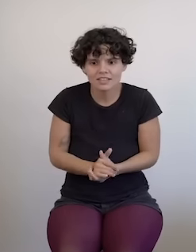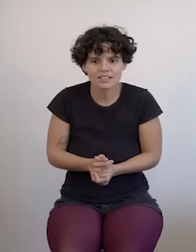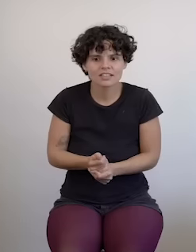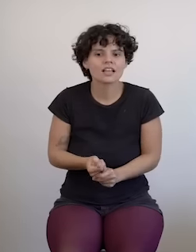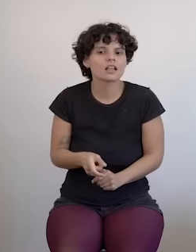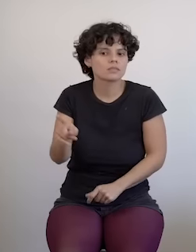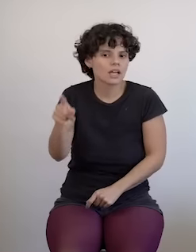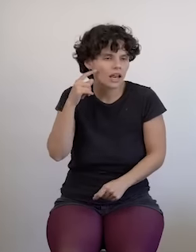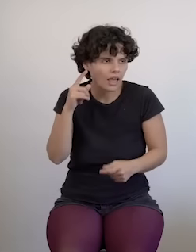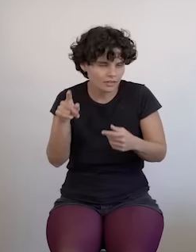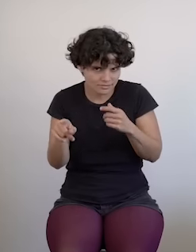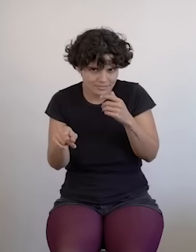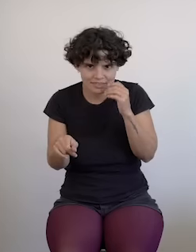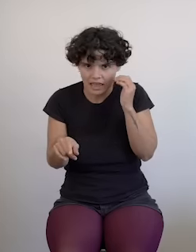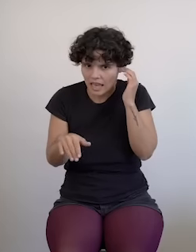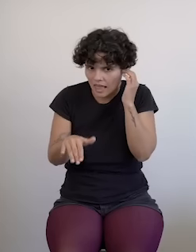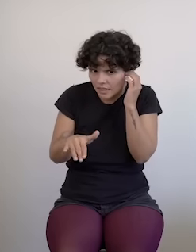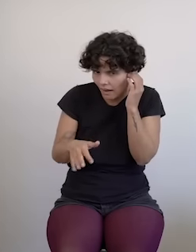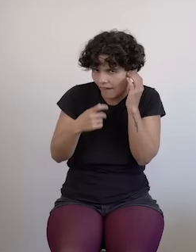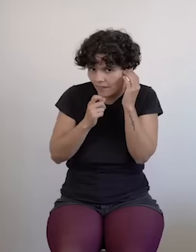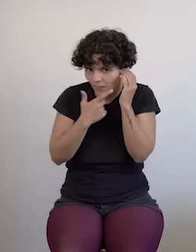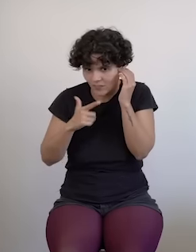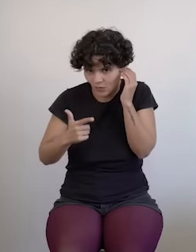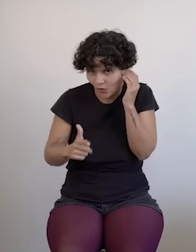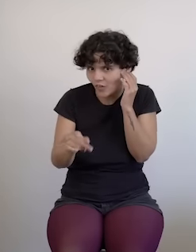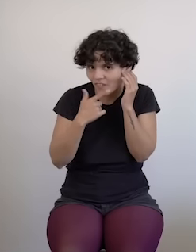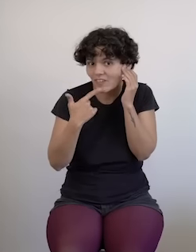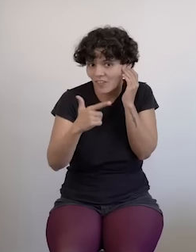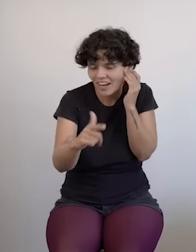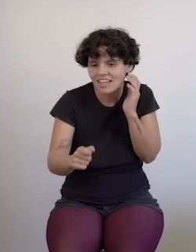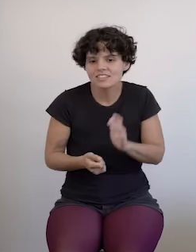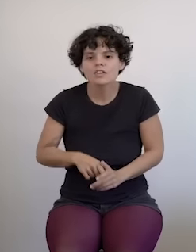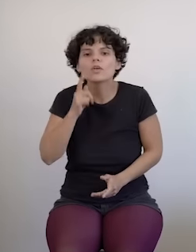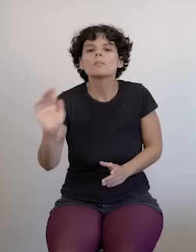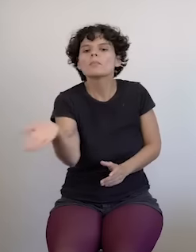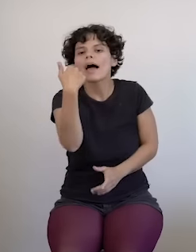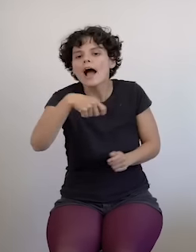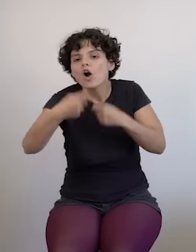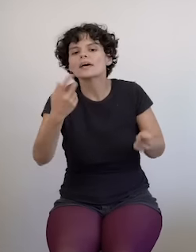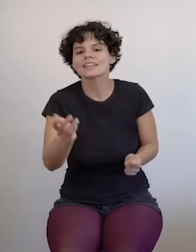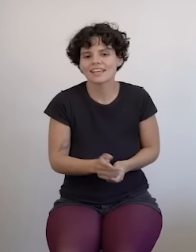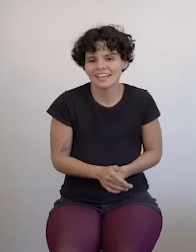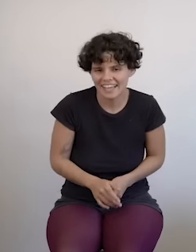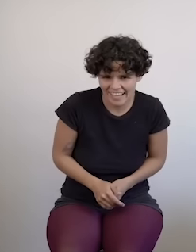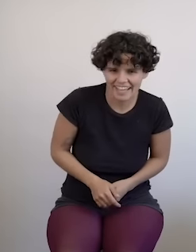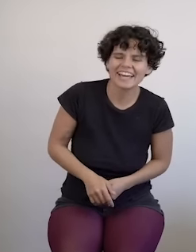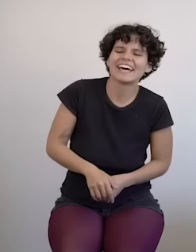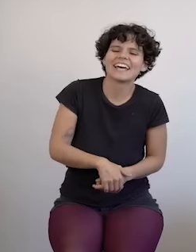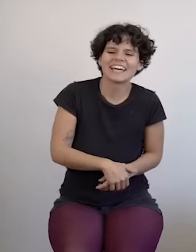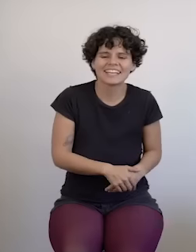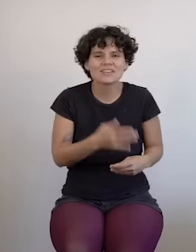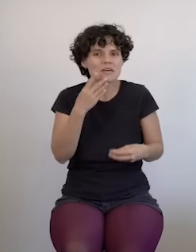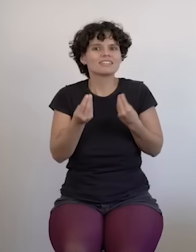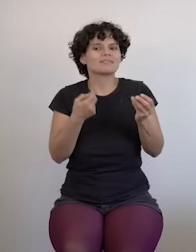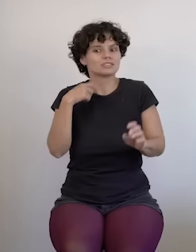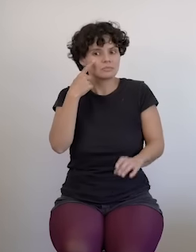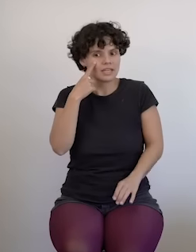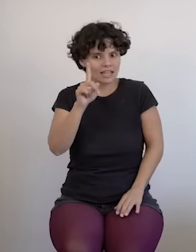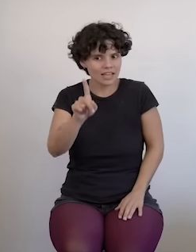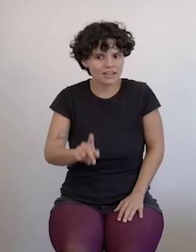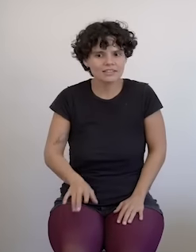Apura. Gracias, Atenea. Muchas gracias, amiga. La tenía es dura. Choriza. No puedo comer al tiro eso. Se ha demorado, ¿ah?